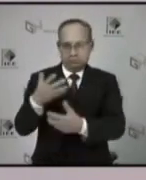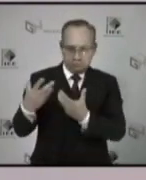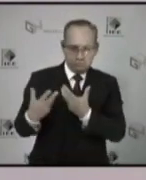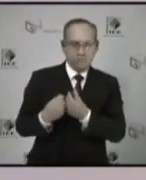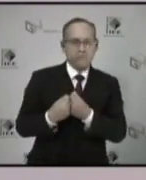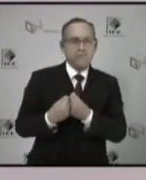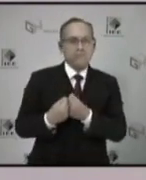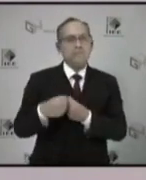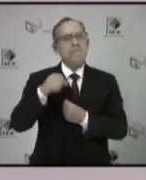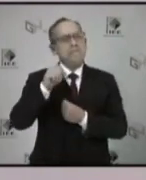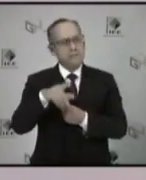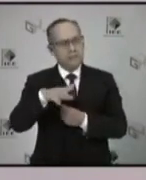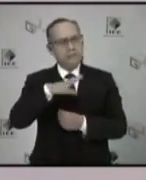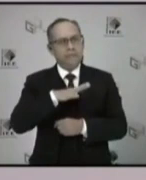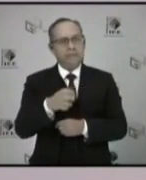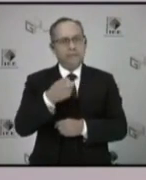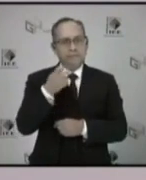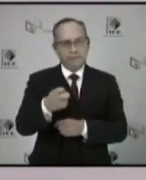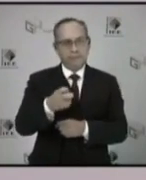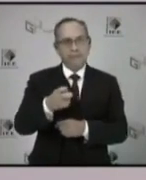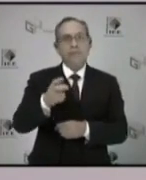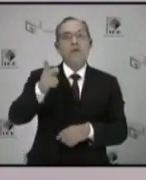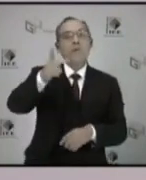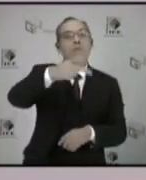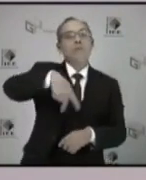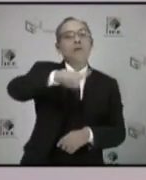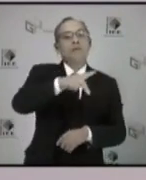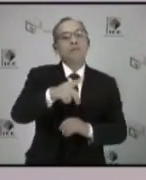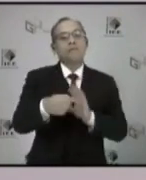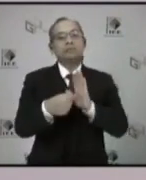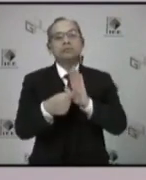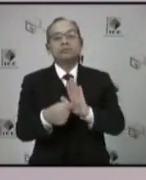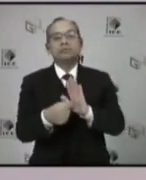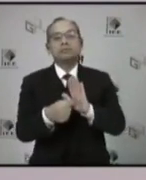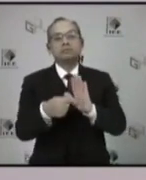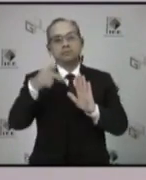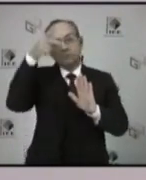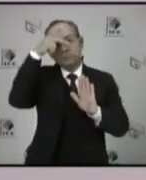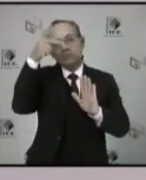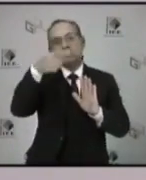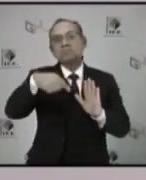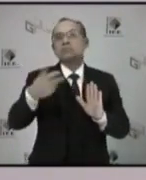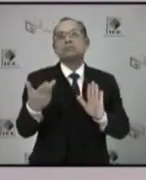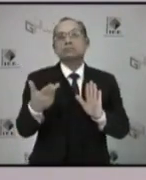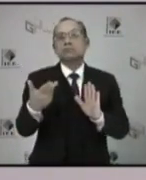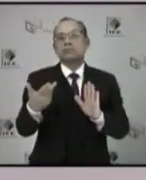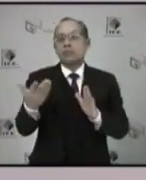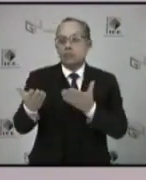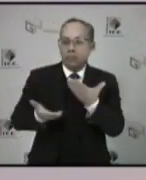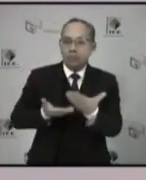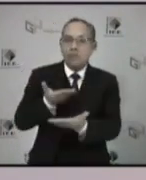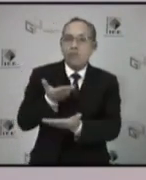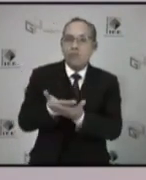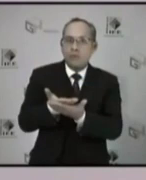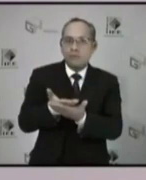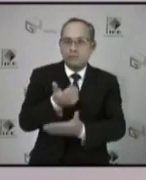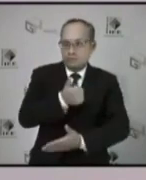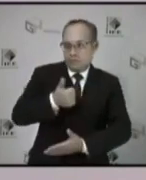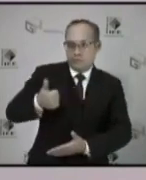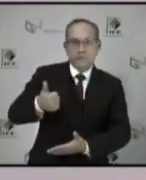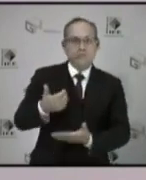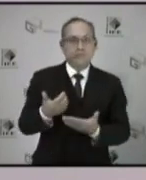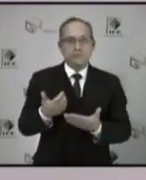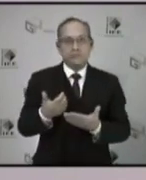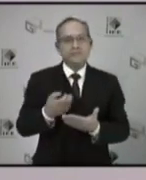Hidalgo presentemos propuestas claras y tangibles. Este primer bloque